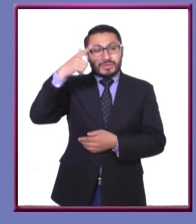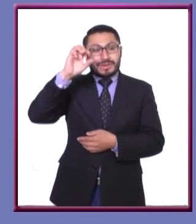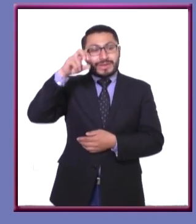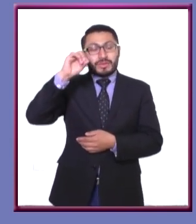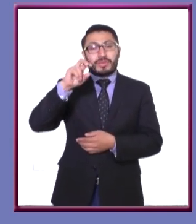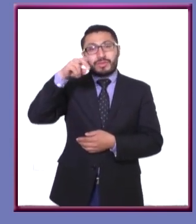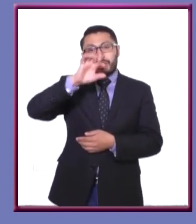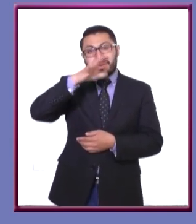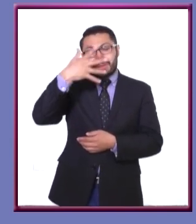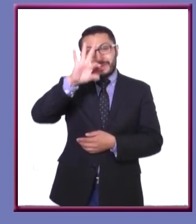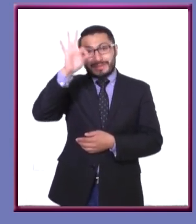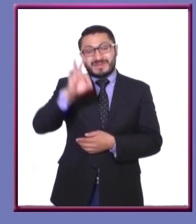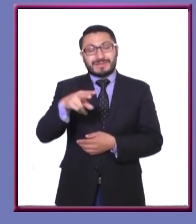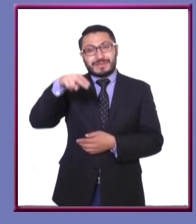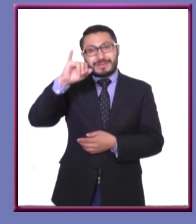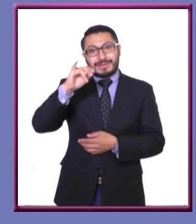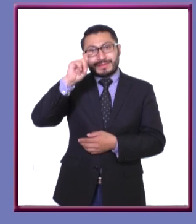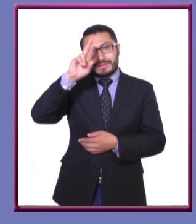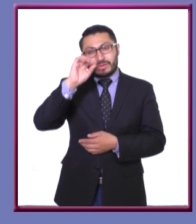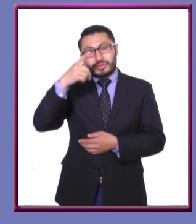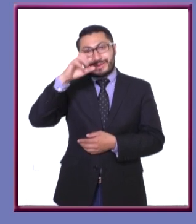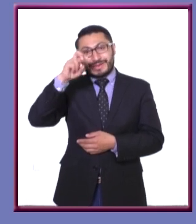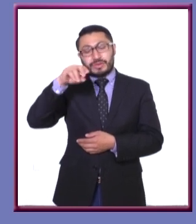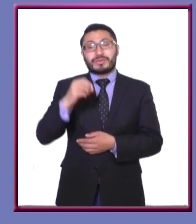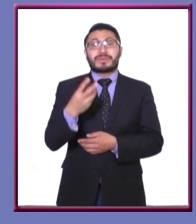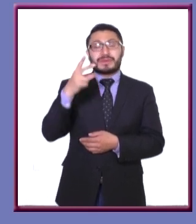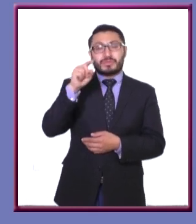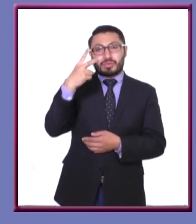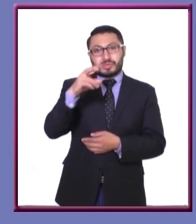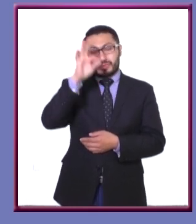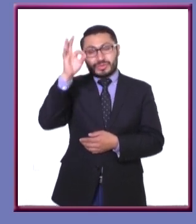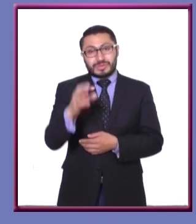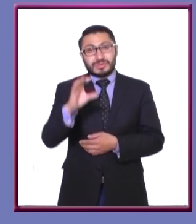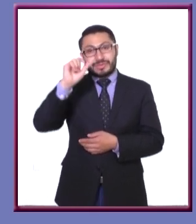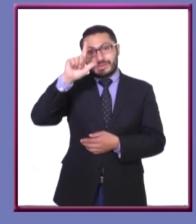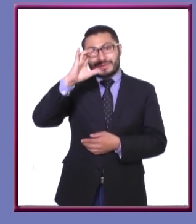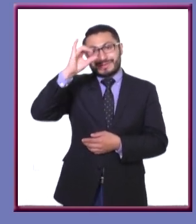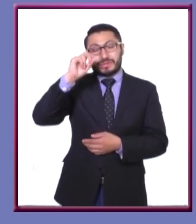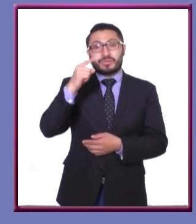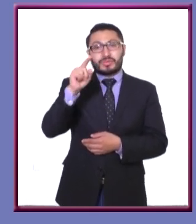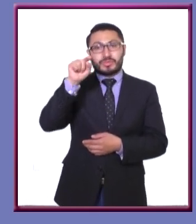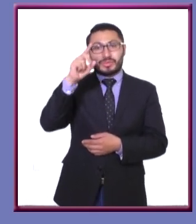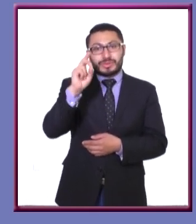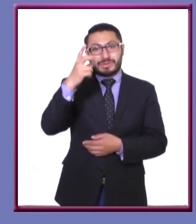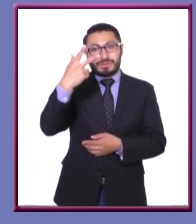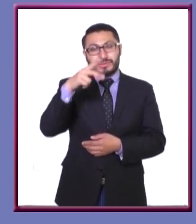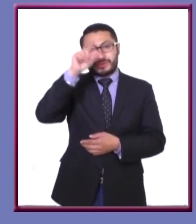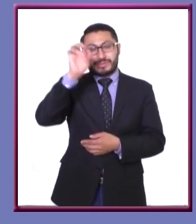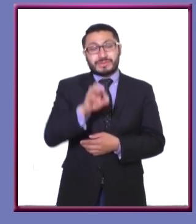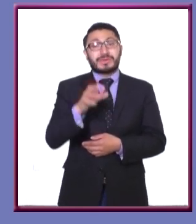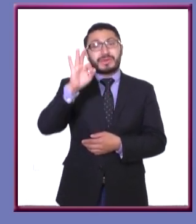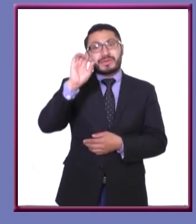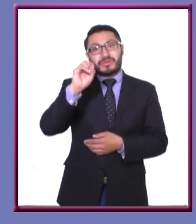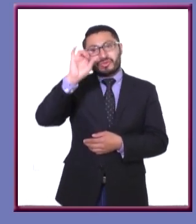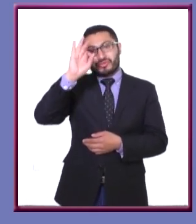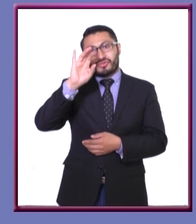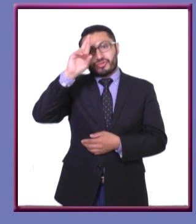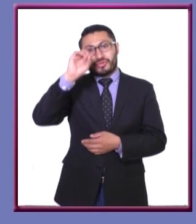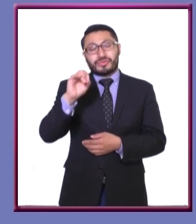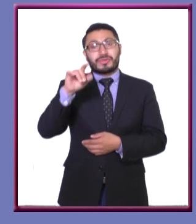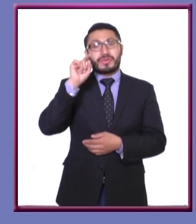hidrógeno 10%, nitrógeno 3.2%, calcio 1.38%,